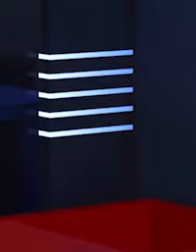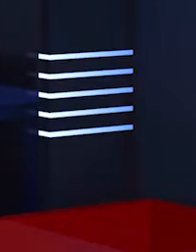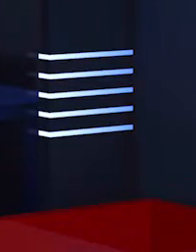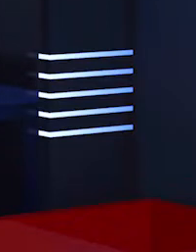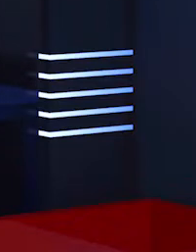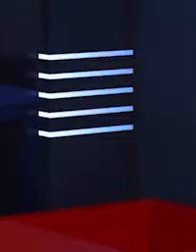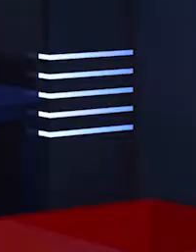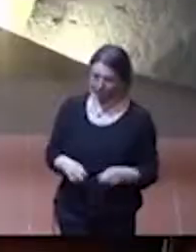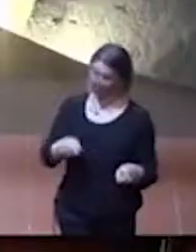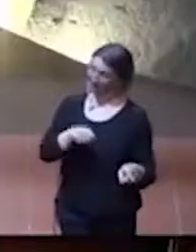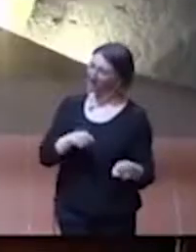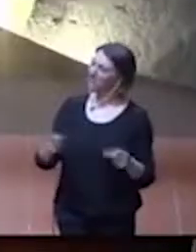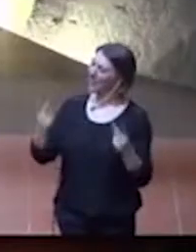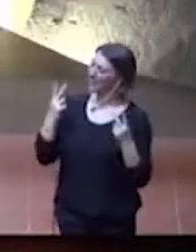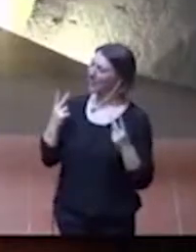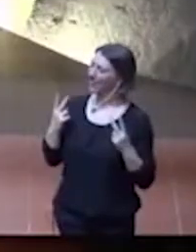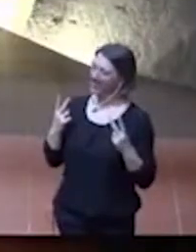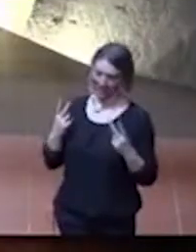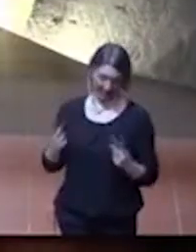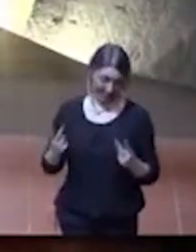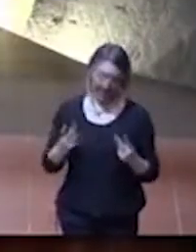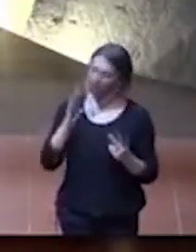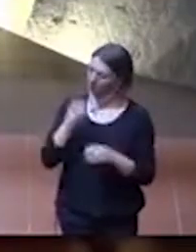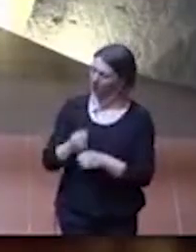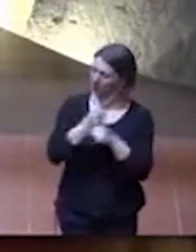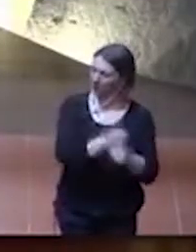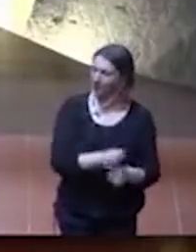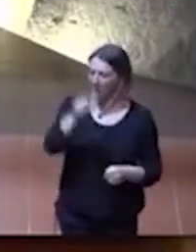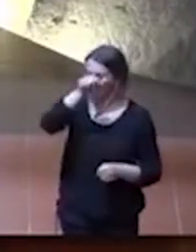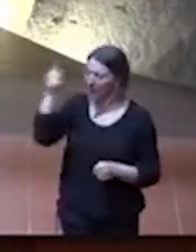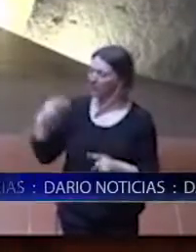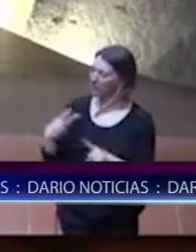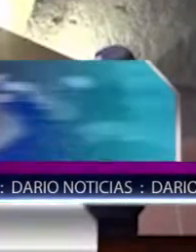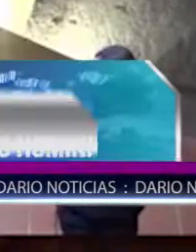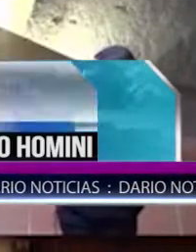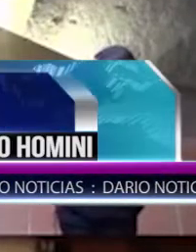doña Francisca Ramírez. Homini Francisca Ramírez va.